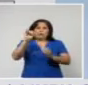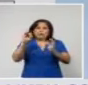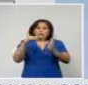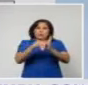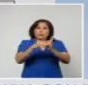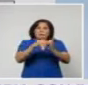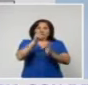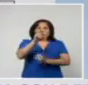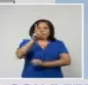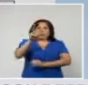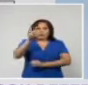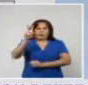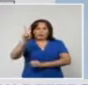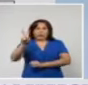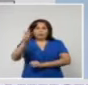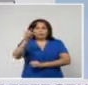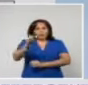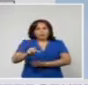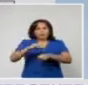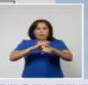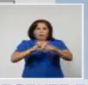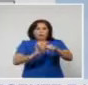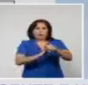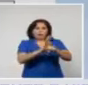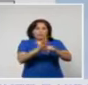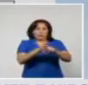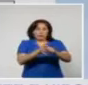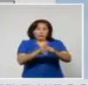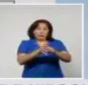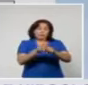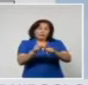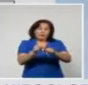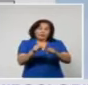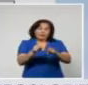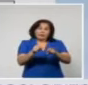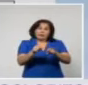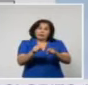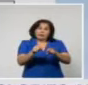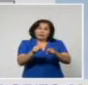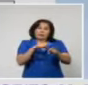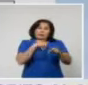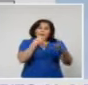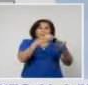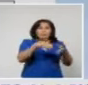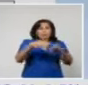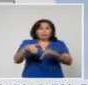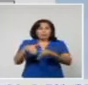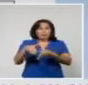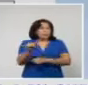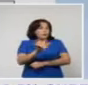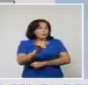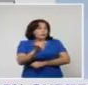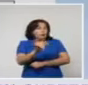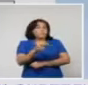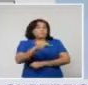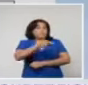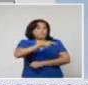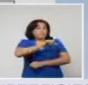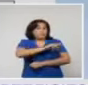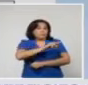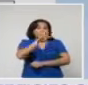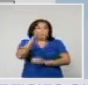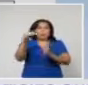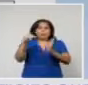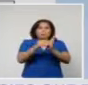207.232 casos. Esto, además, fallecieron nuevamente más de